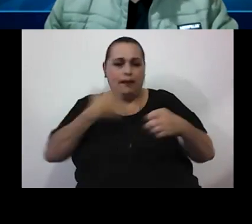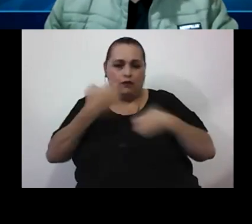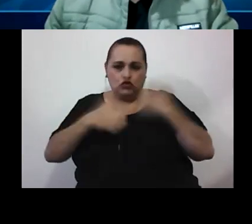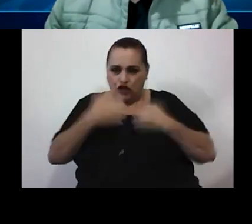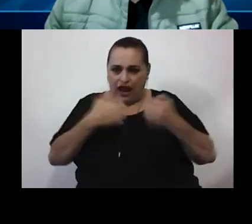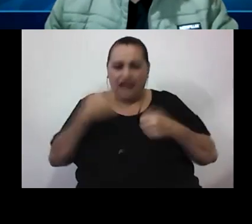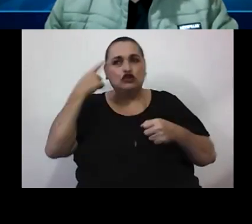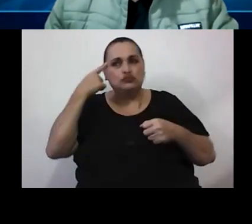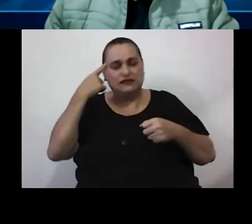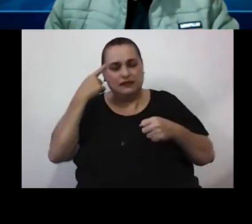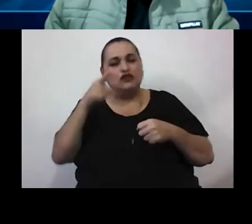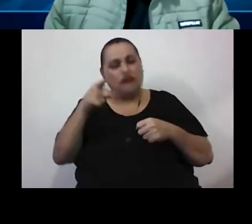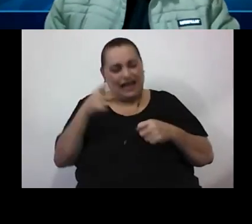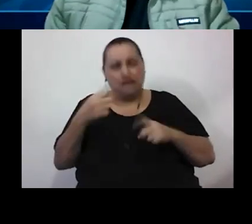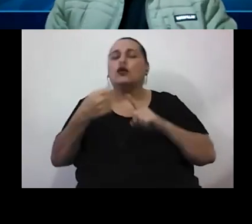eso también lastima.